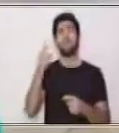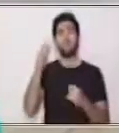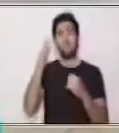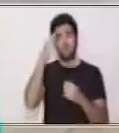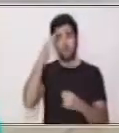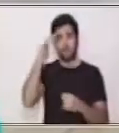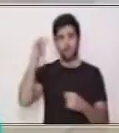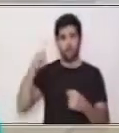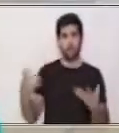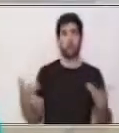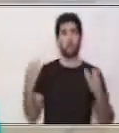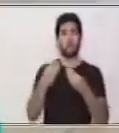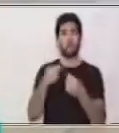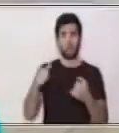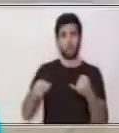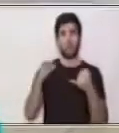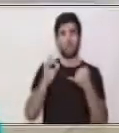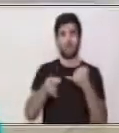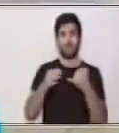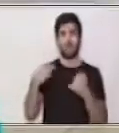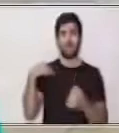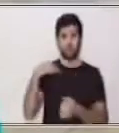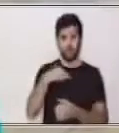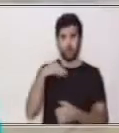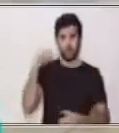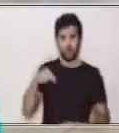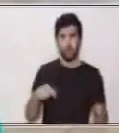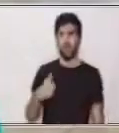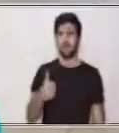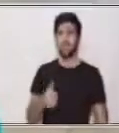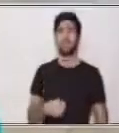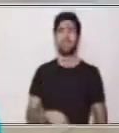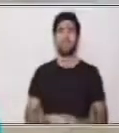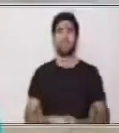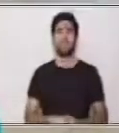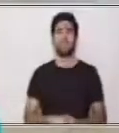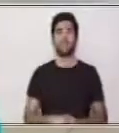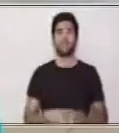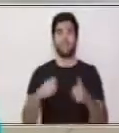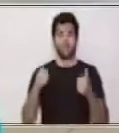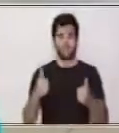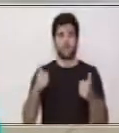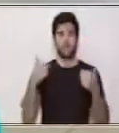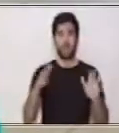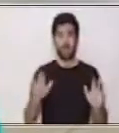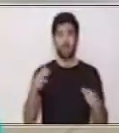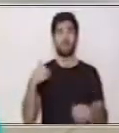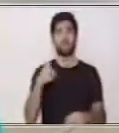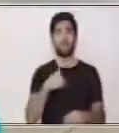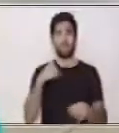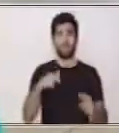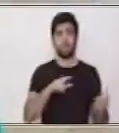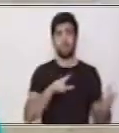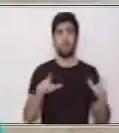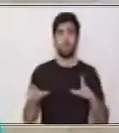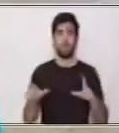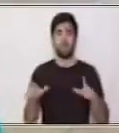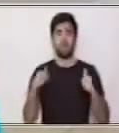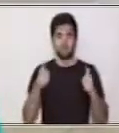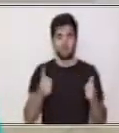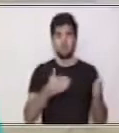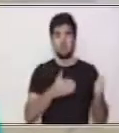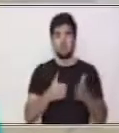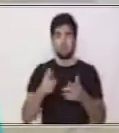Pablo, que hoy está en la traducción de lengua de señas. Así que creo que ya estamos preparados,